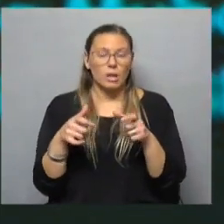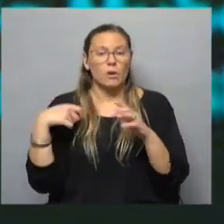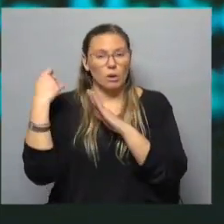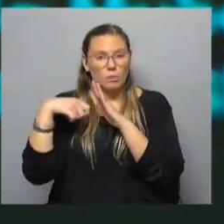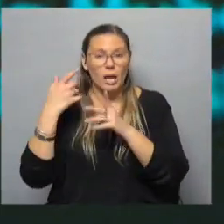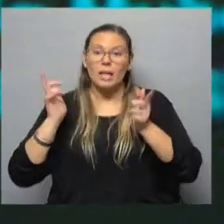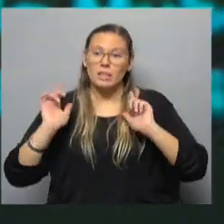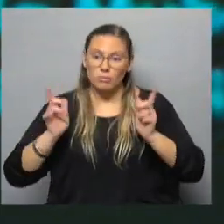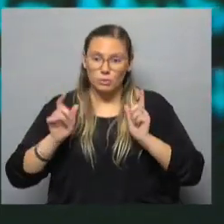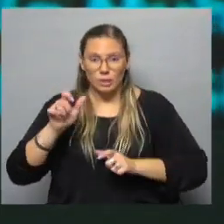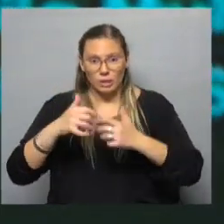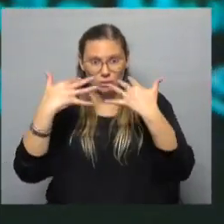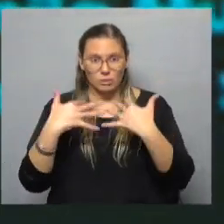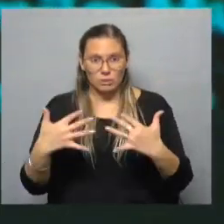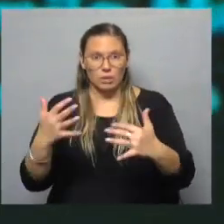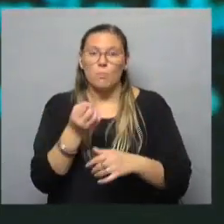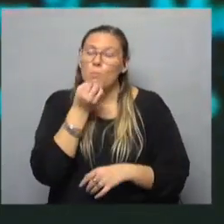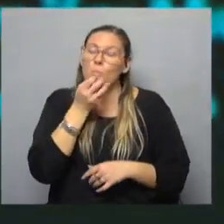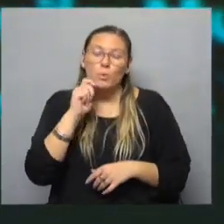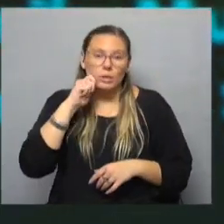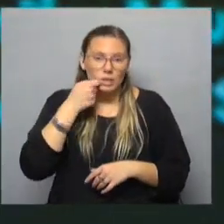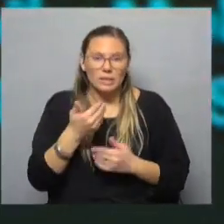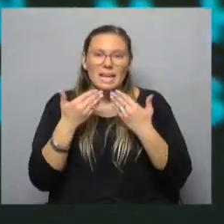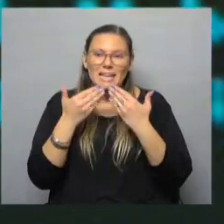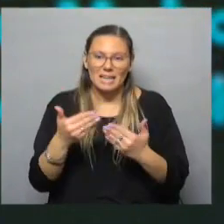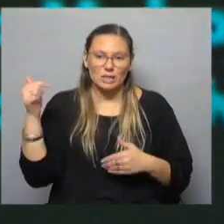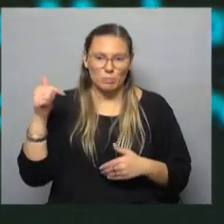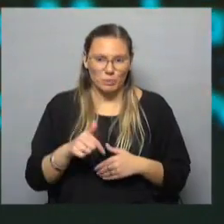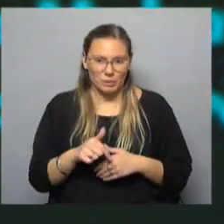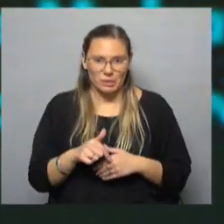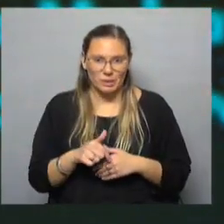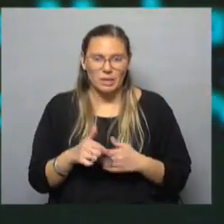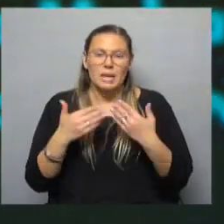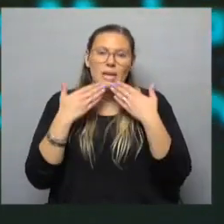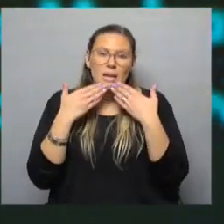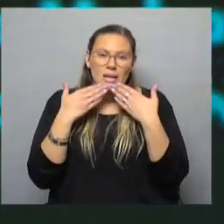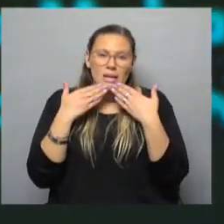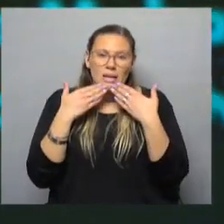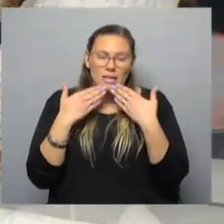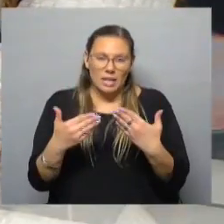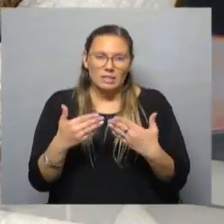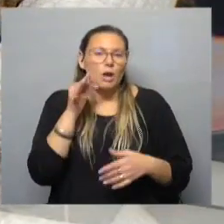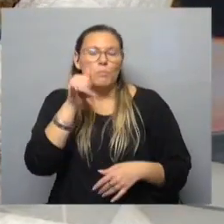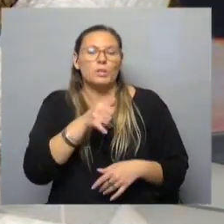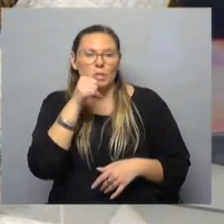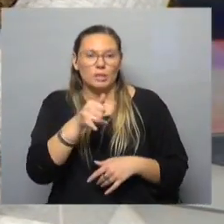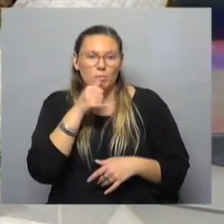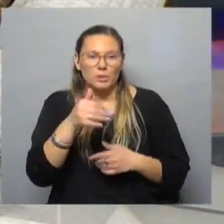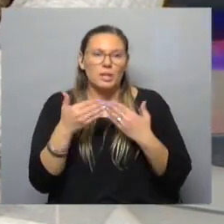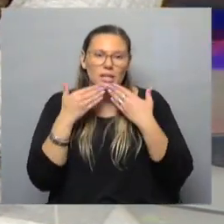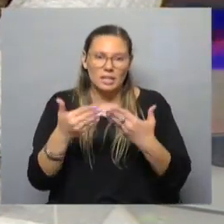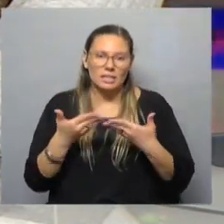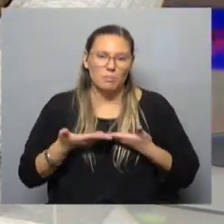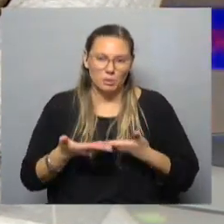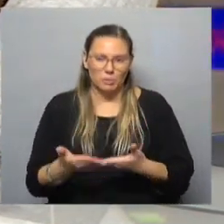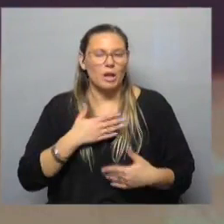a disfrutar, el público, la súper recomiendo. Y gracias por haber estado hoy acá y bueno, y gracias por el testimonio. Gracias a